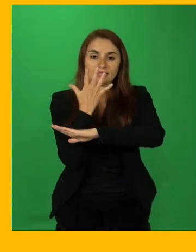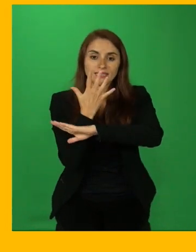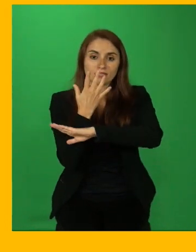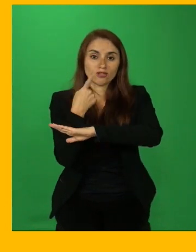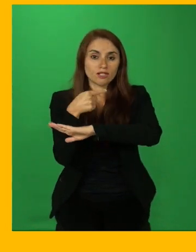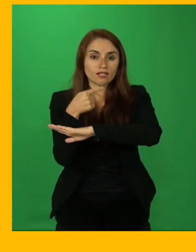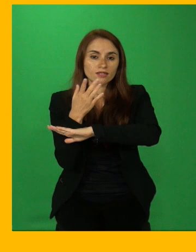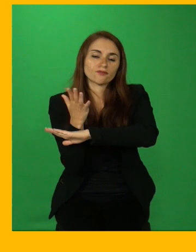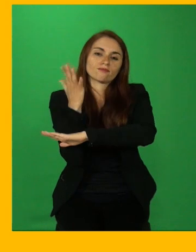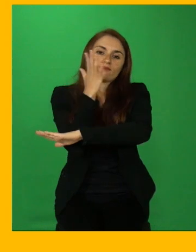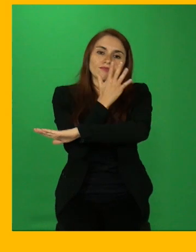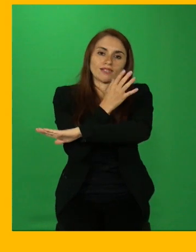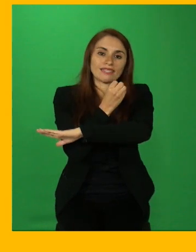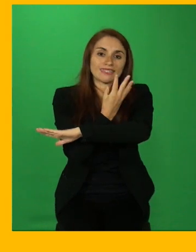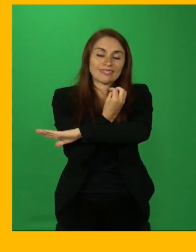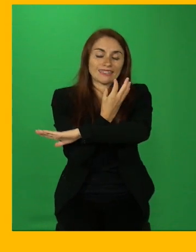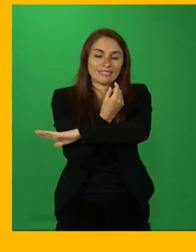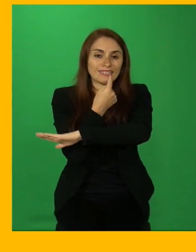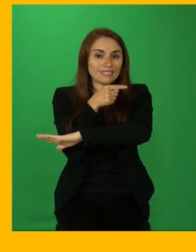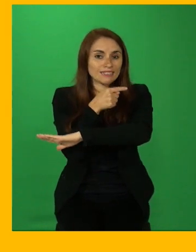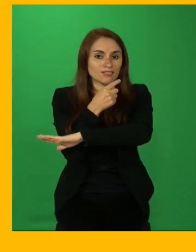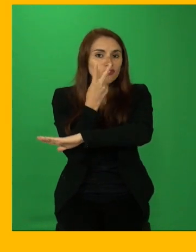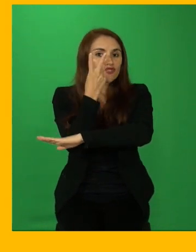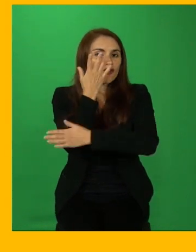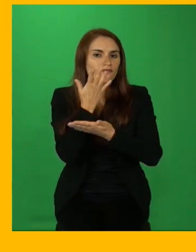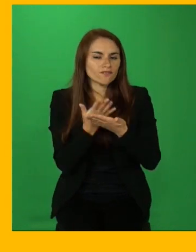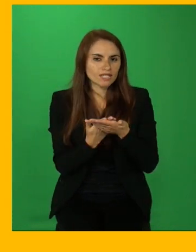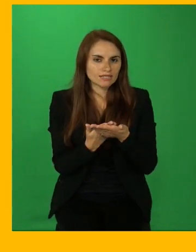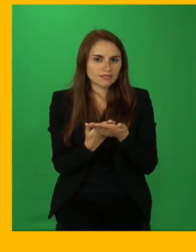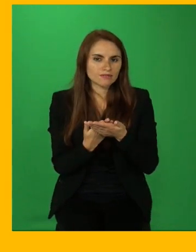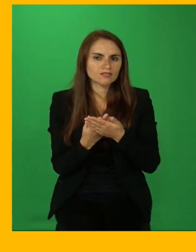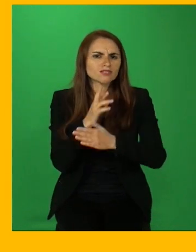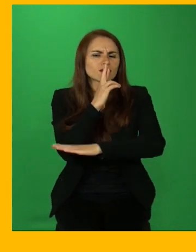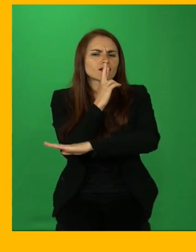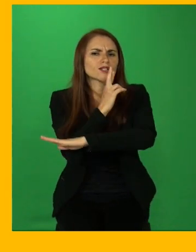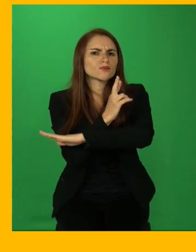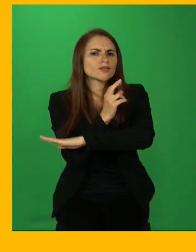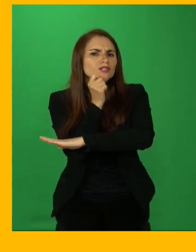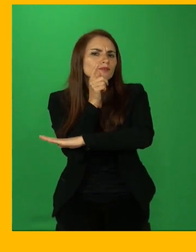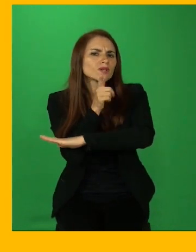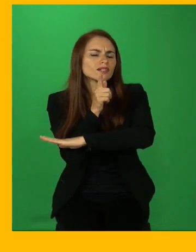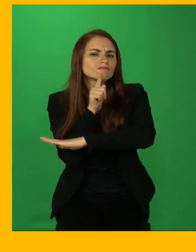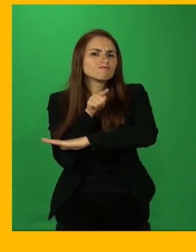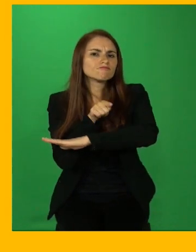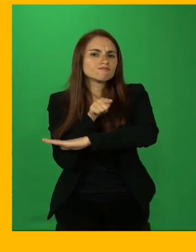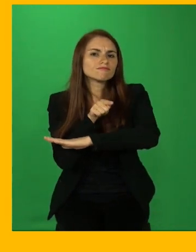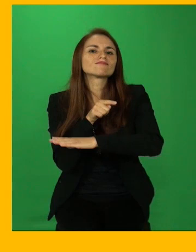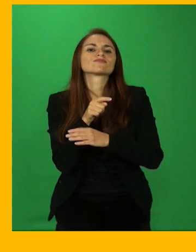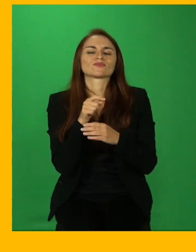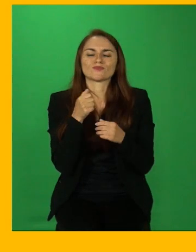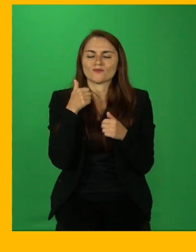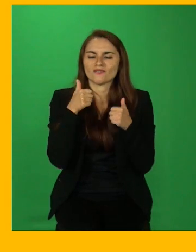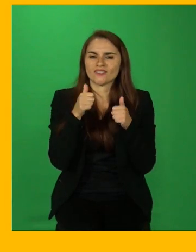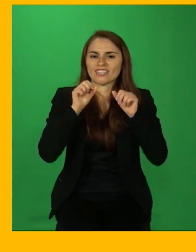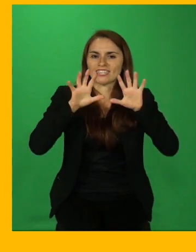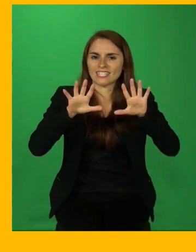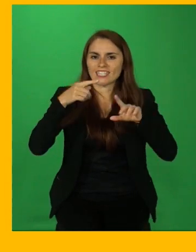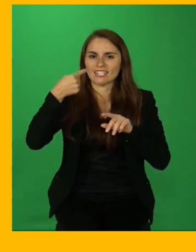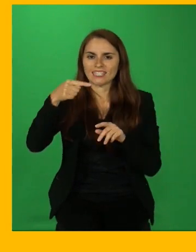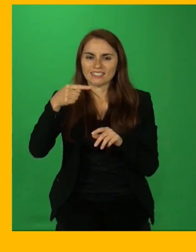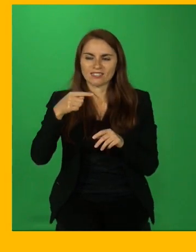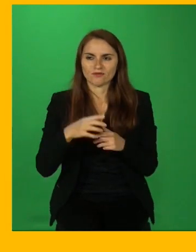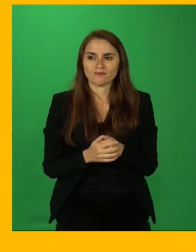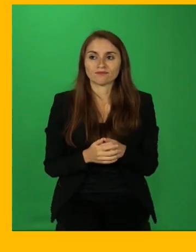negativo al 10 negativo dos veces entonces cuál sería el resultado de nuestra multiplicación muy bien 10